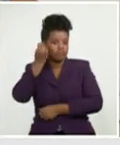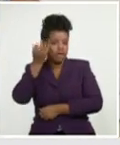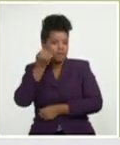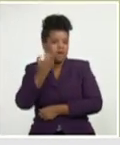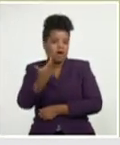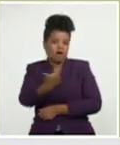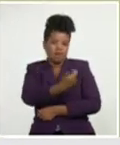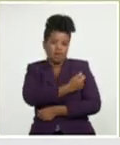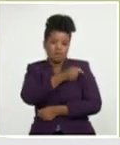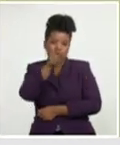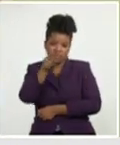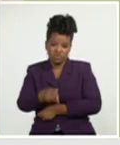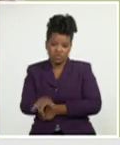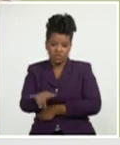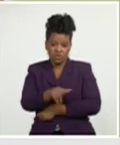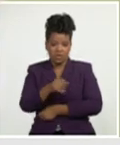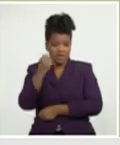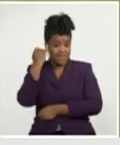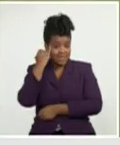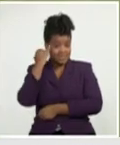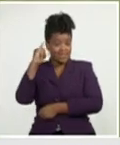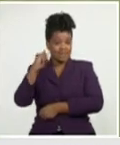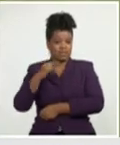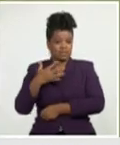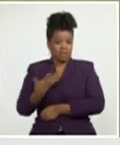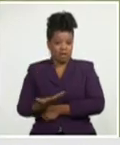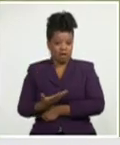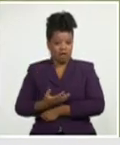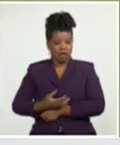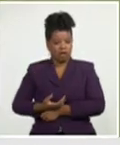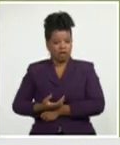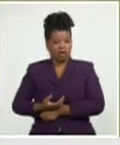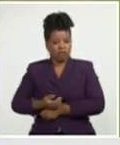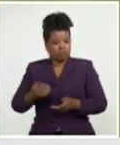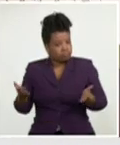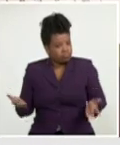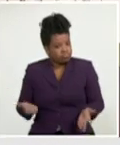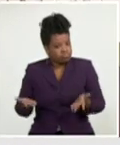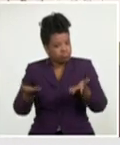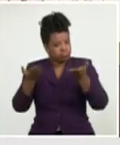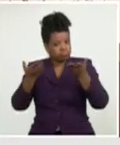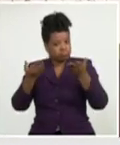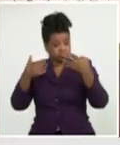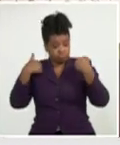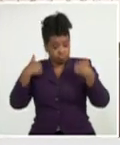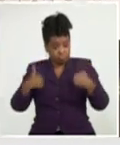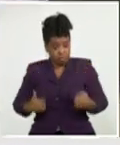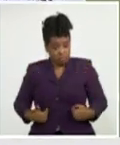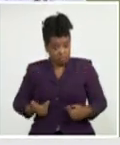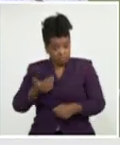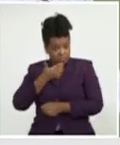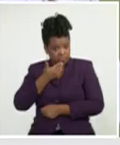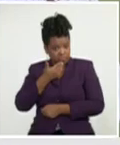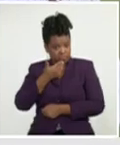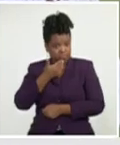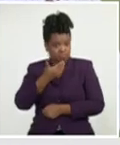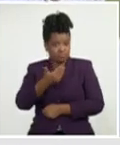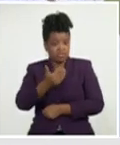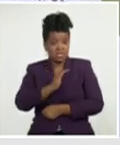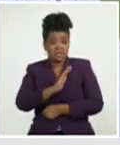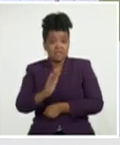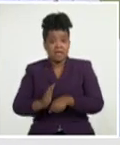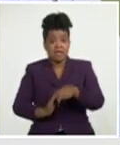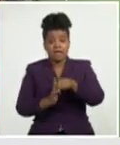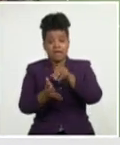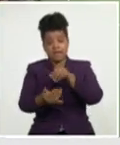de estimular aquellos clones o aquellos tipos de células B que ya habían sido despertadas por una exposición previa al